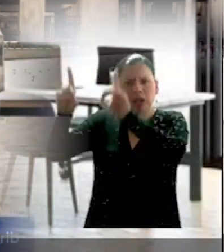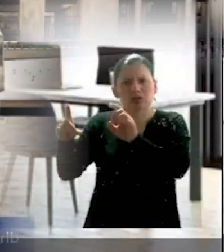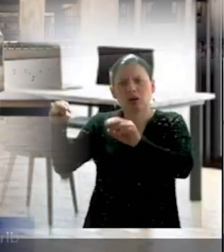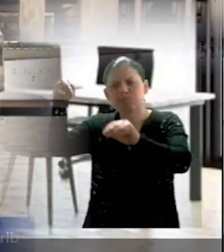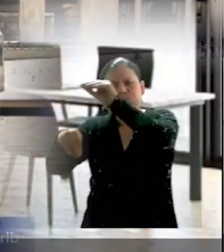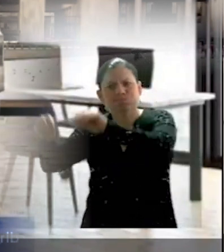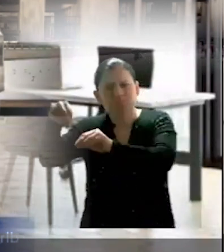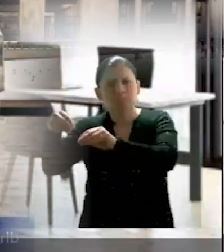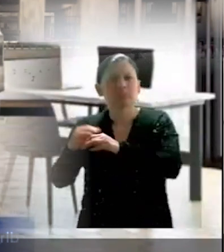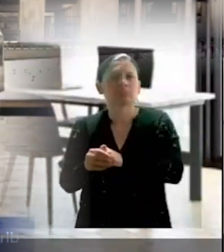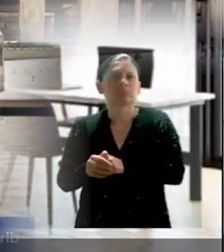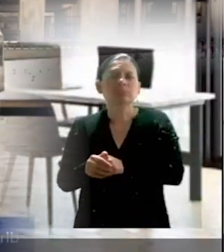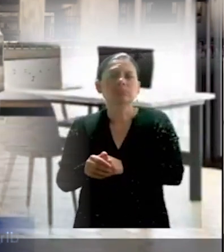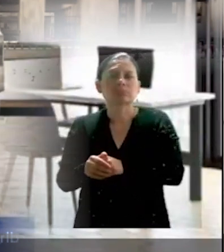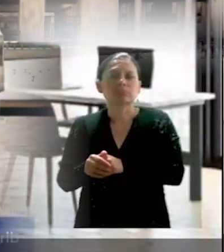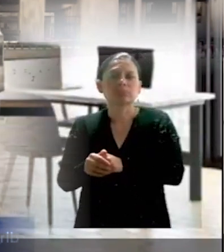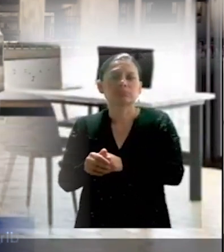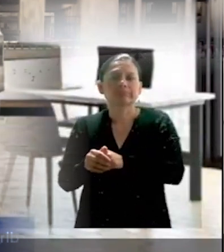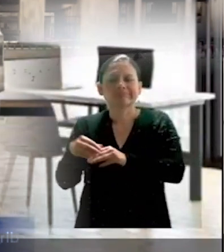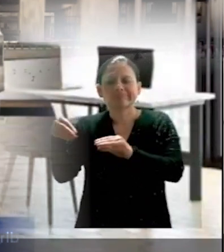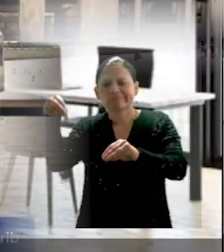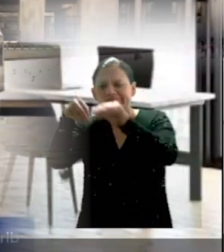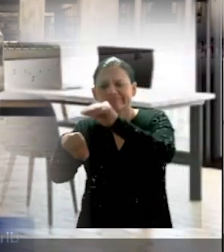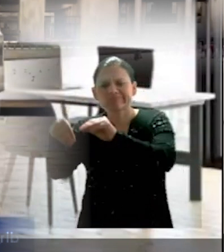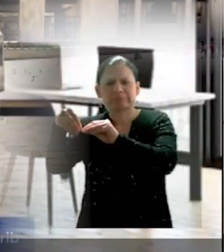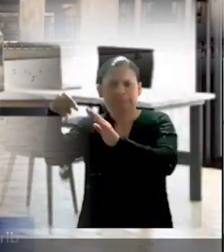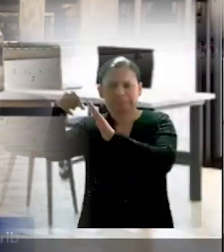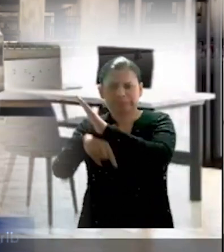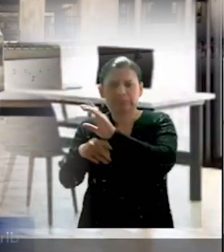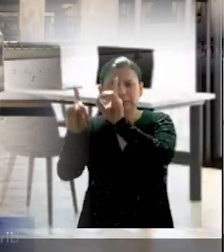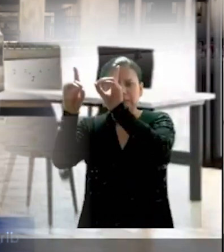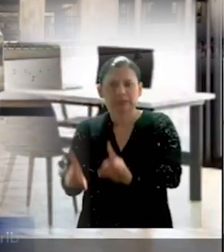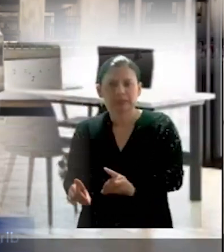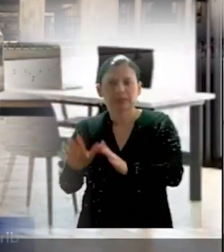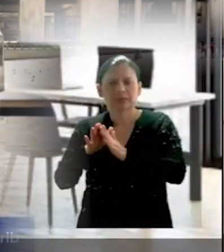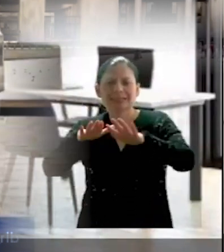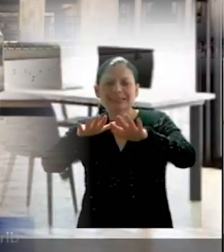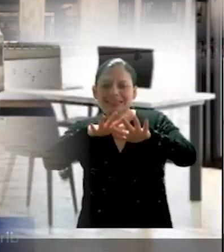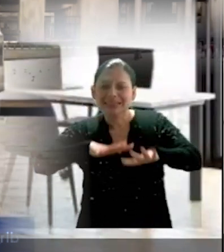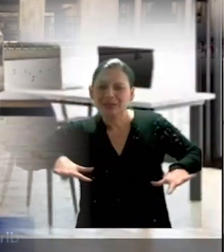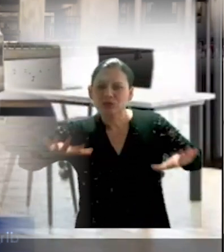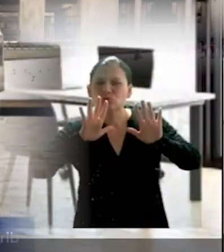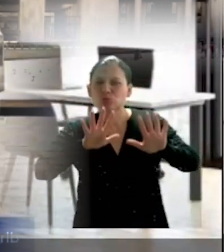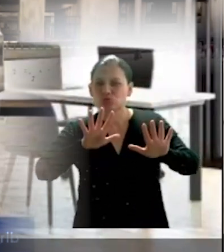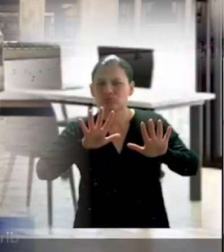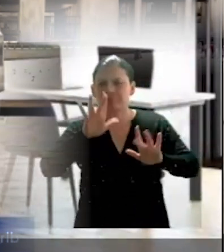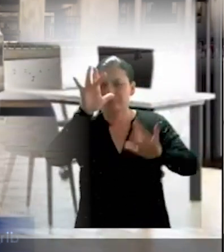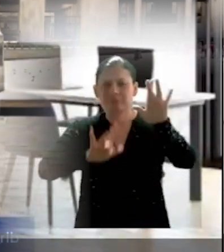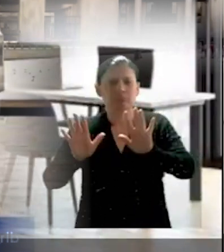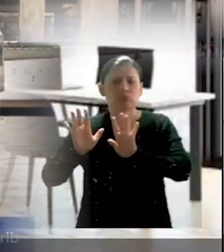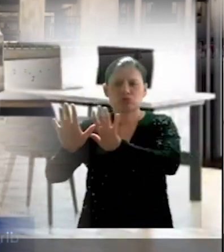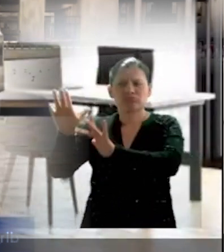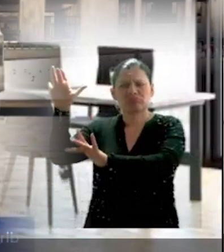mucho más complejas como son las que tienen que asumirse en los estados de cosas inconstitucional, no es competencia de la Corte y no debería hacerse